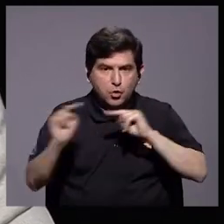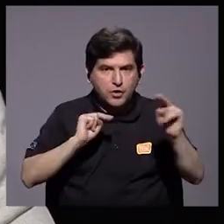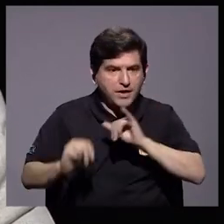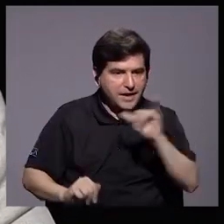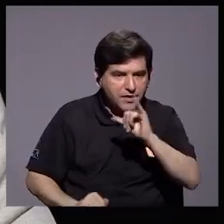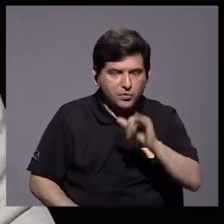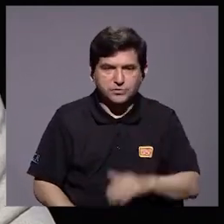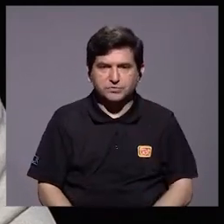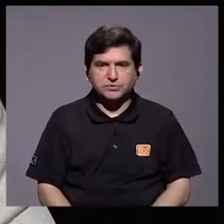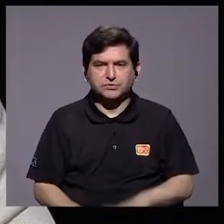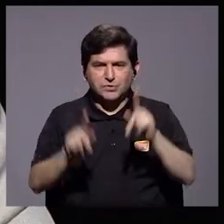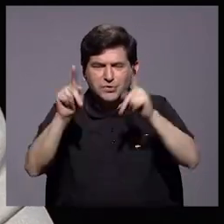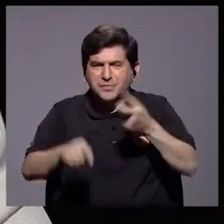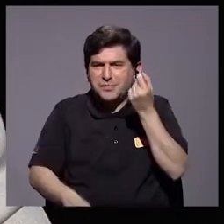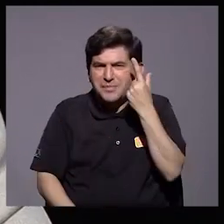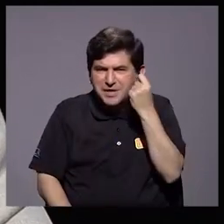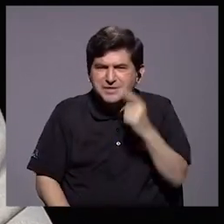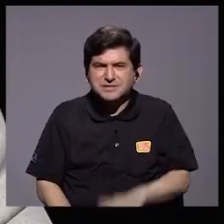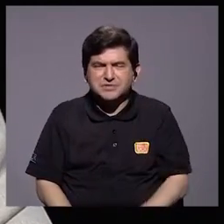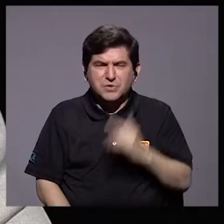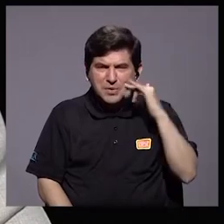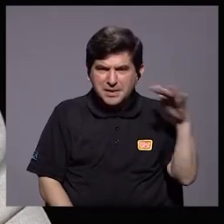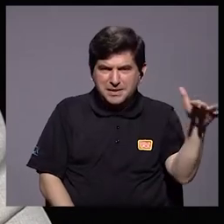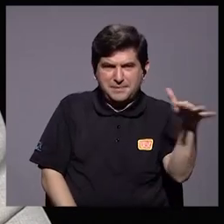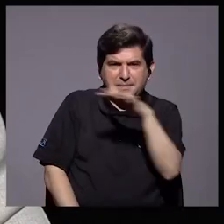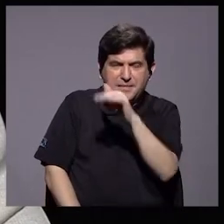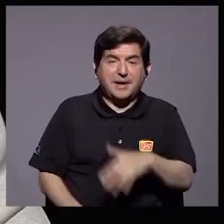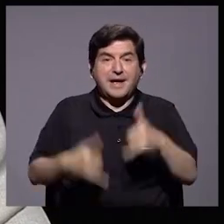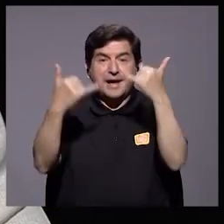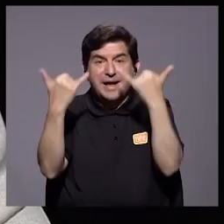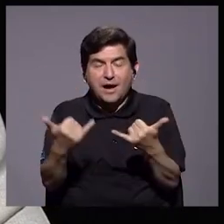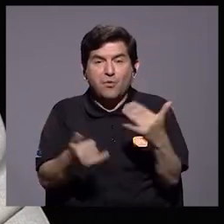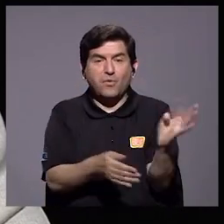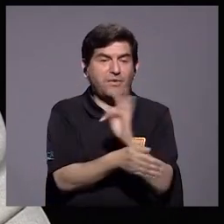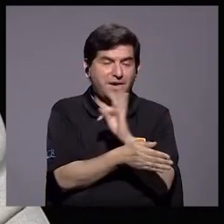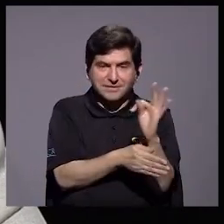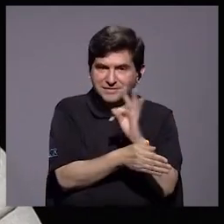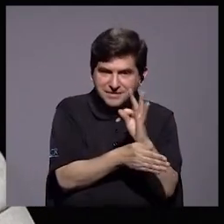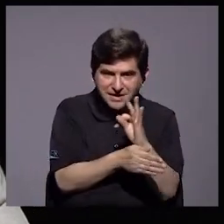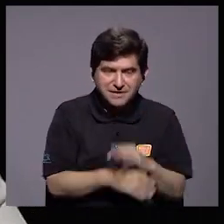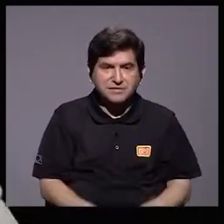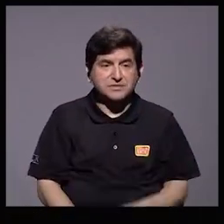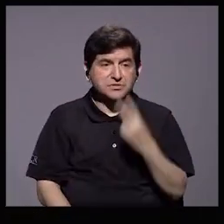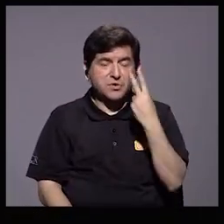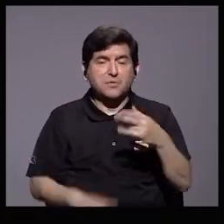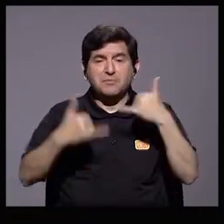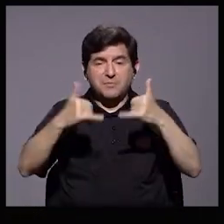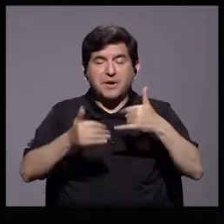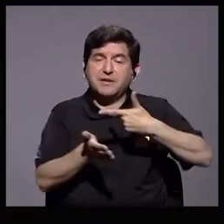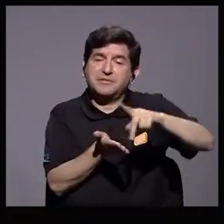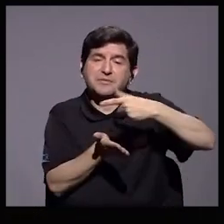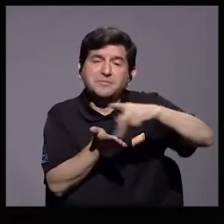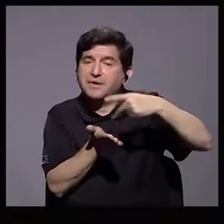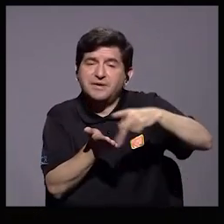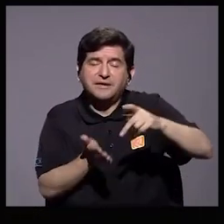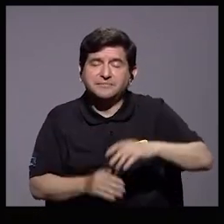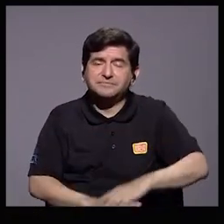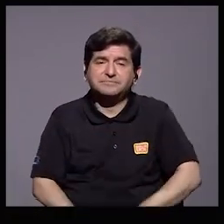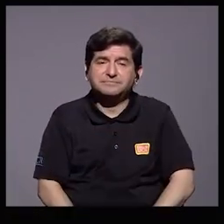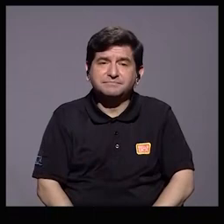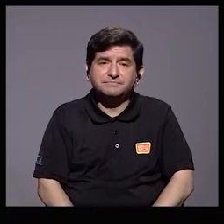que la gente entienda un poco el panorama de que ahora la televisión para poder ver partidos hay que pagarla entonces